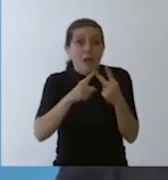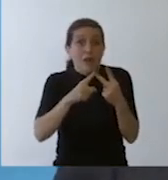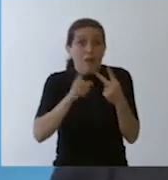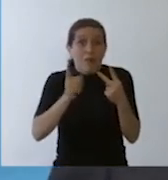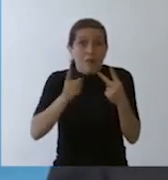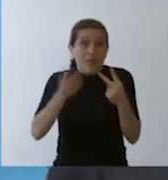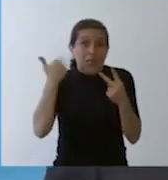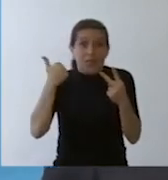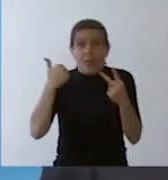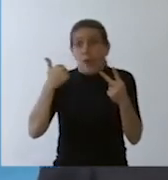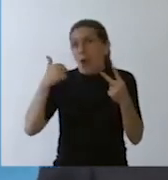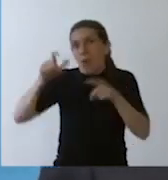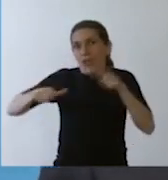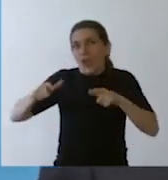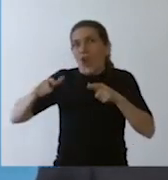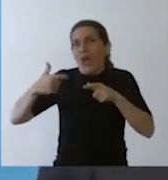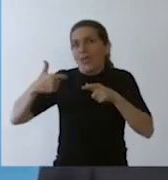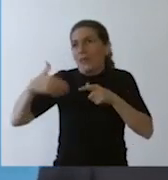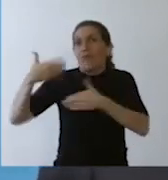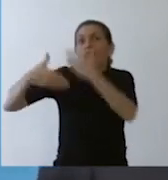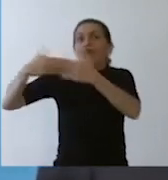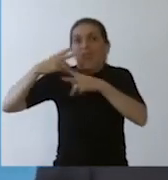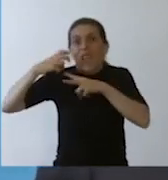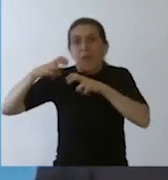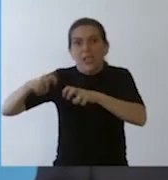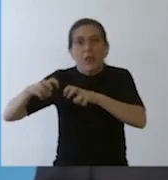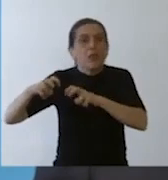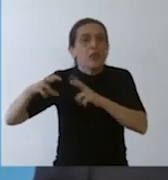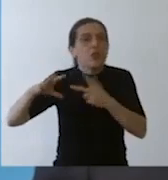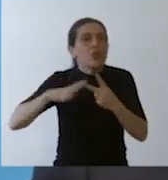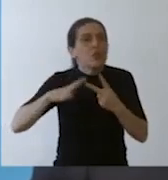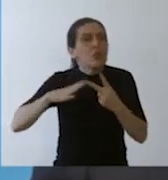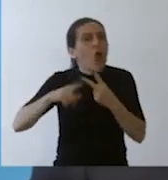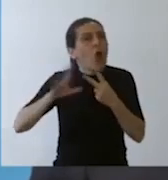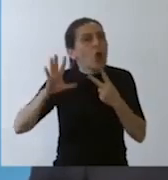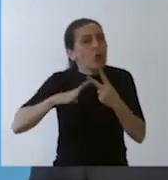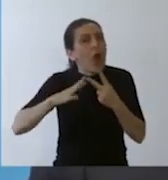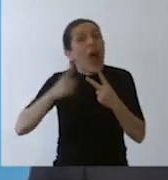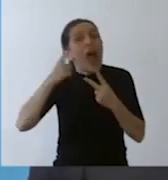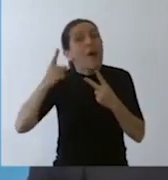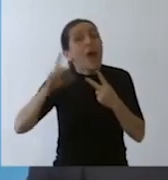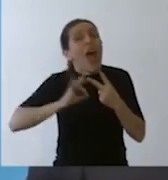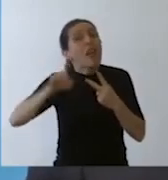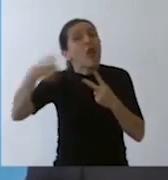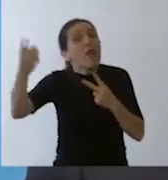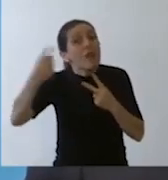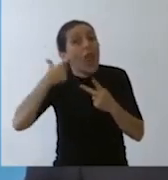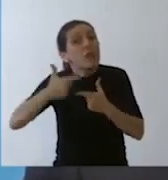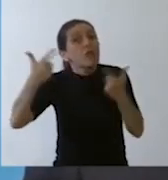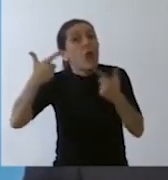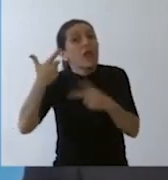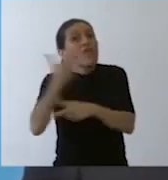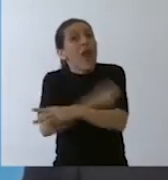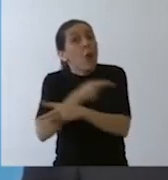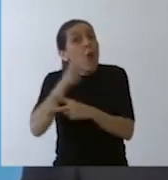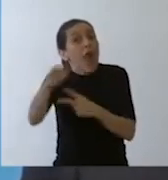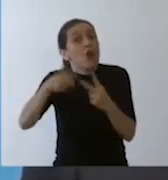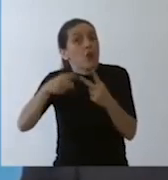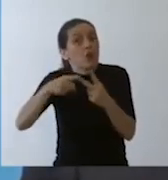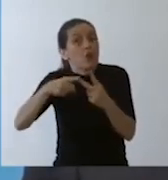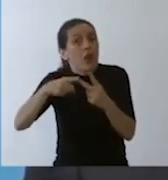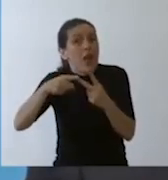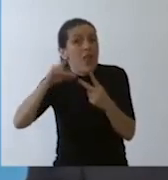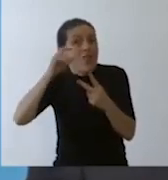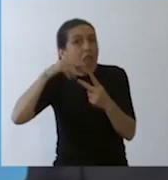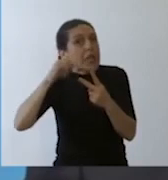los que están en la investigación más adelantada y que todavía no la tendríamos, si tenemos suerte, hasta el año que viene. Pero claro, el dengue es